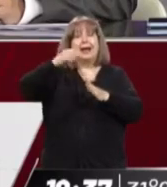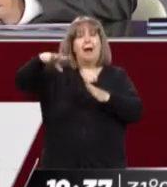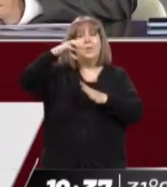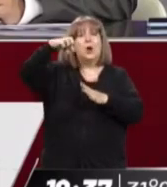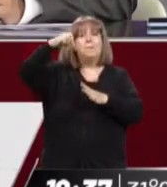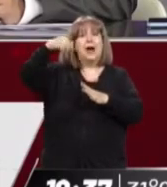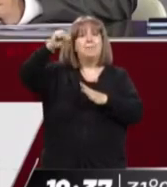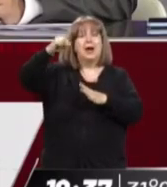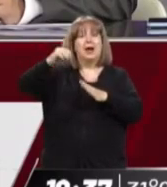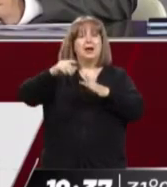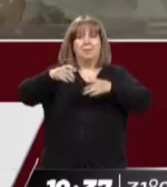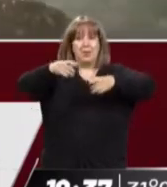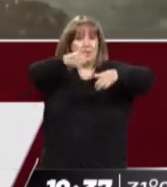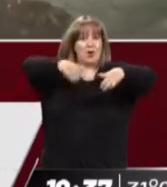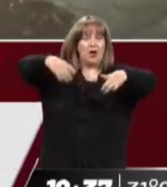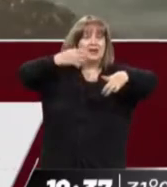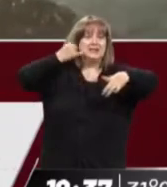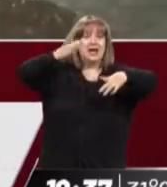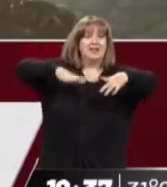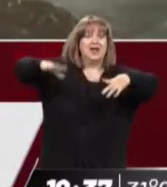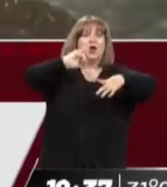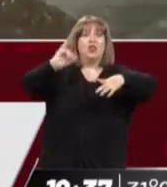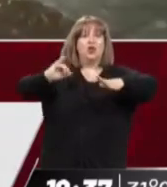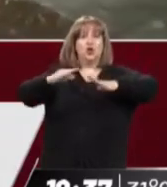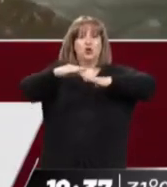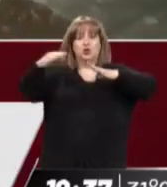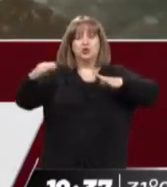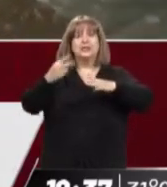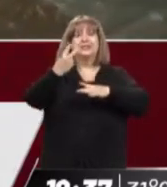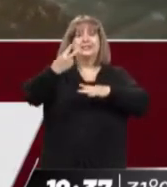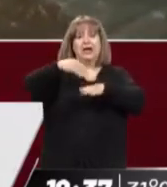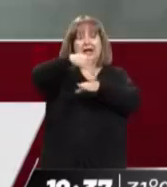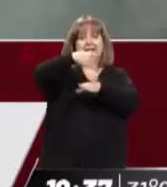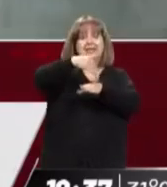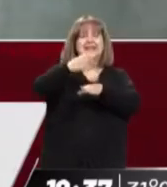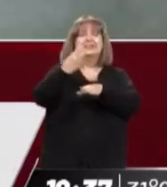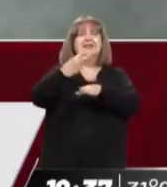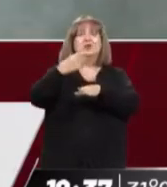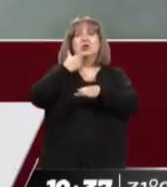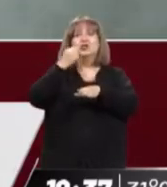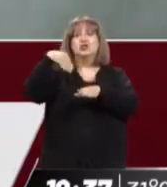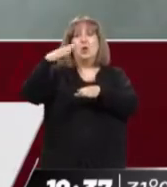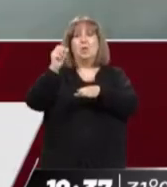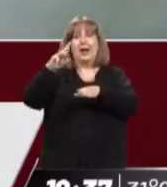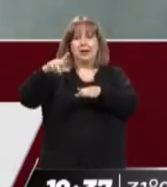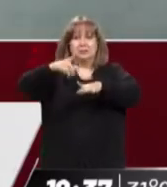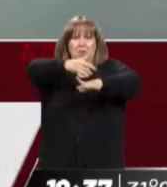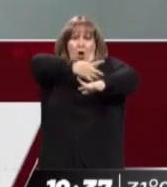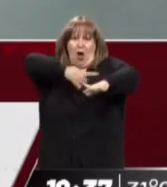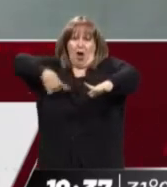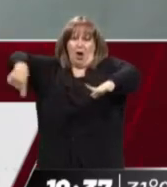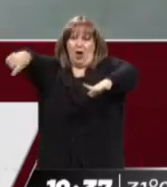frente al antiguo pozo donde se encuentran las casas cruzando la calle segundo sombra detrás hay un inmenso pozo